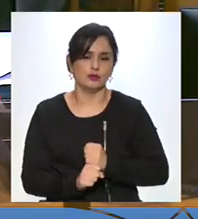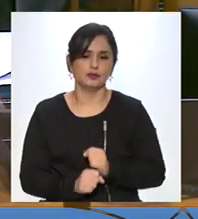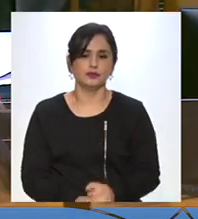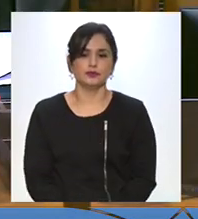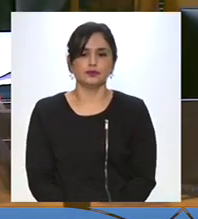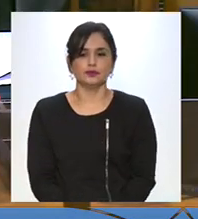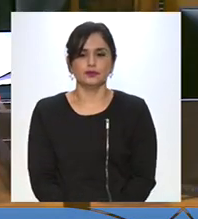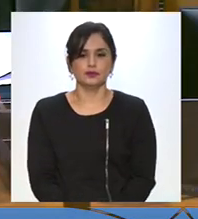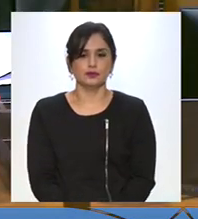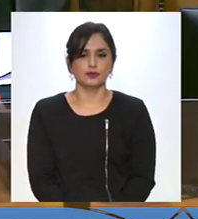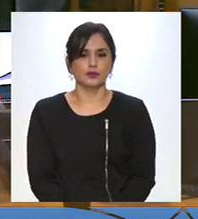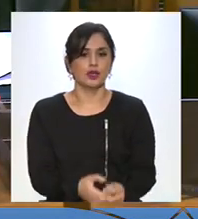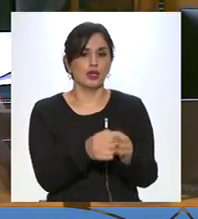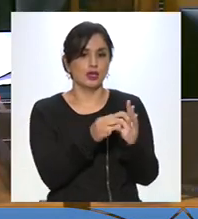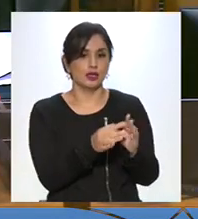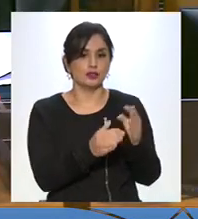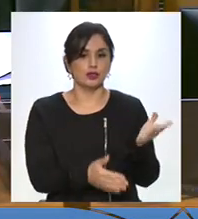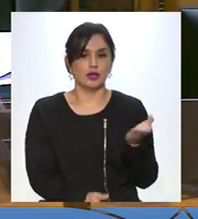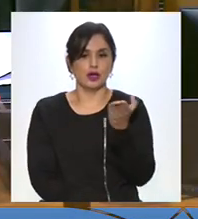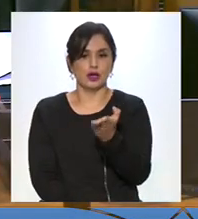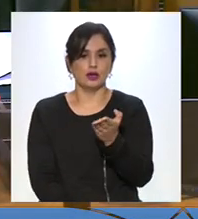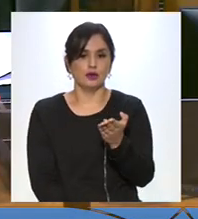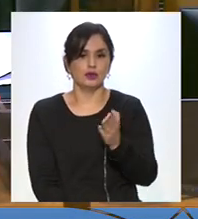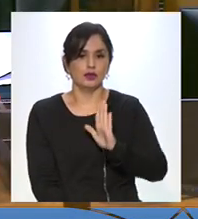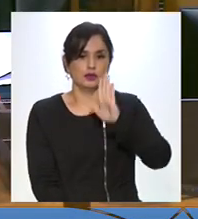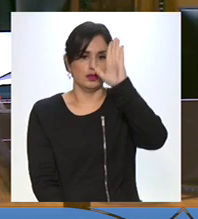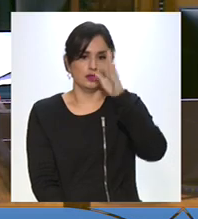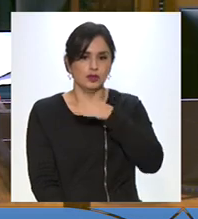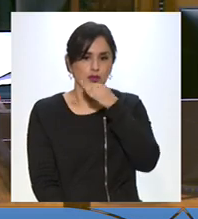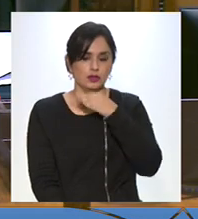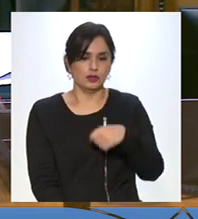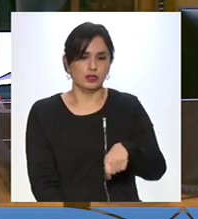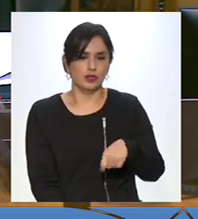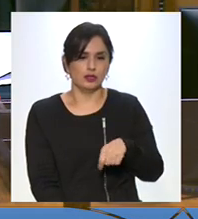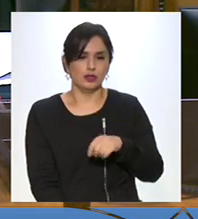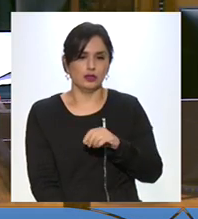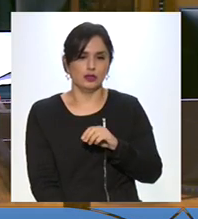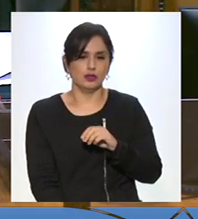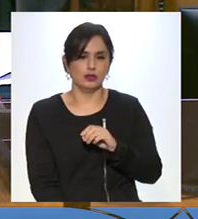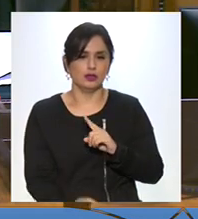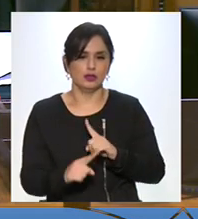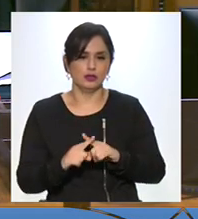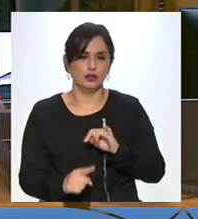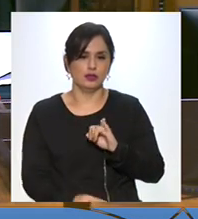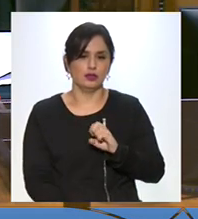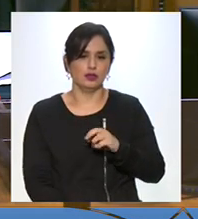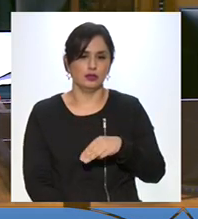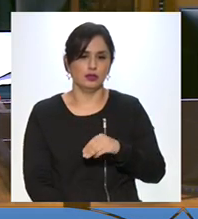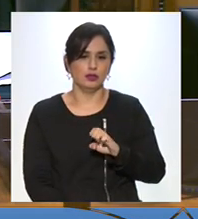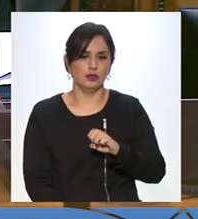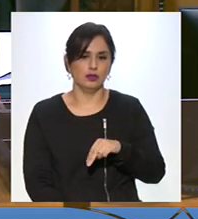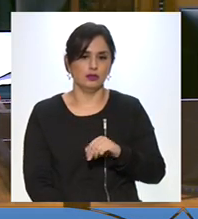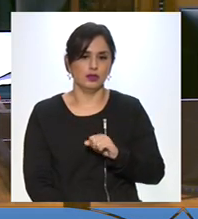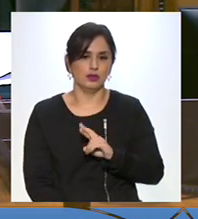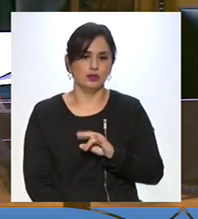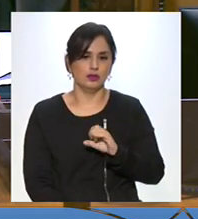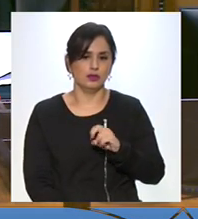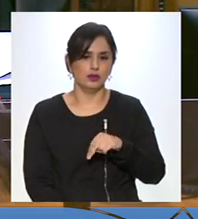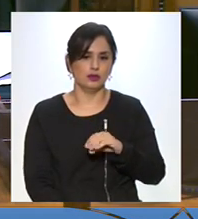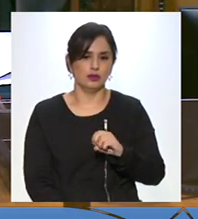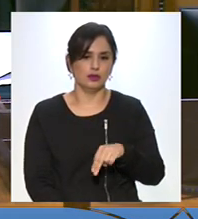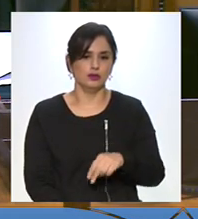Gracias, senador Navarro. De inmediato le ofrezco el uso de la palabra a la honorable senadora, señora Jimena Rincón González. Tiene usted la